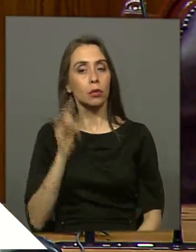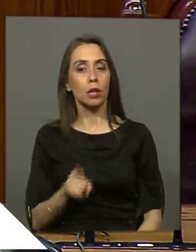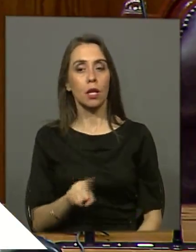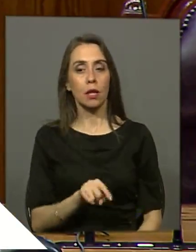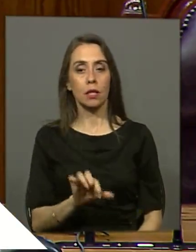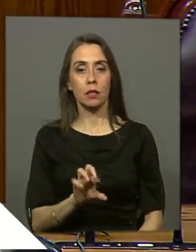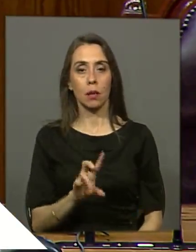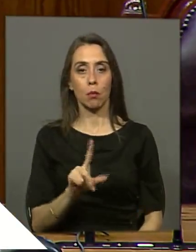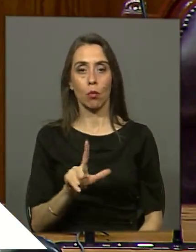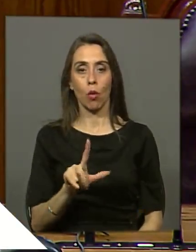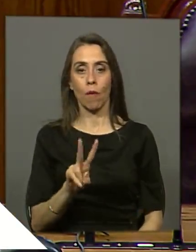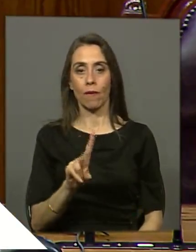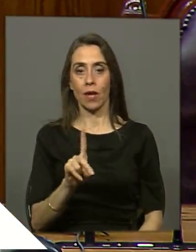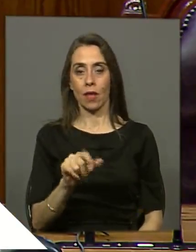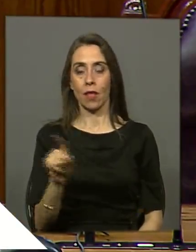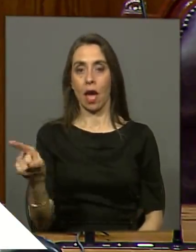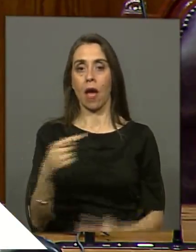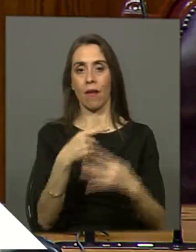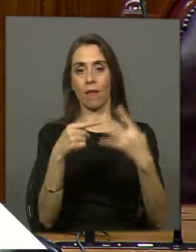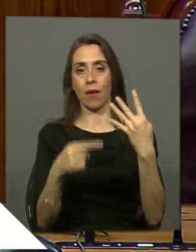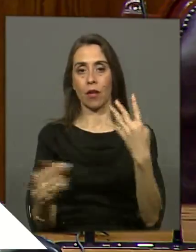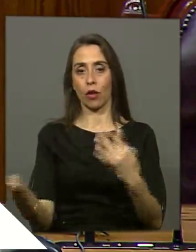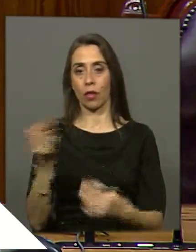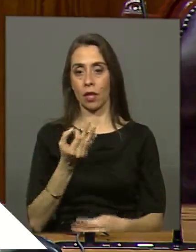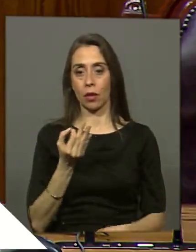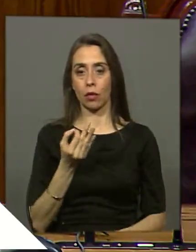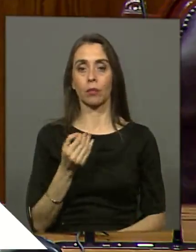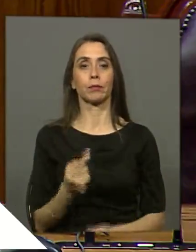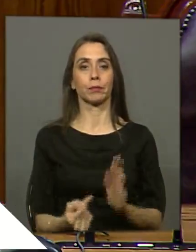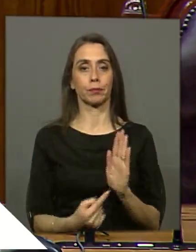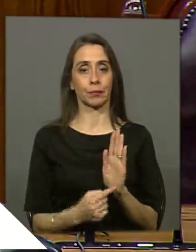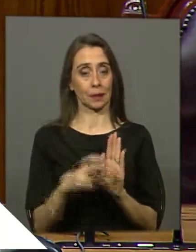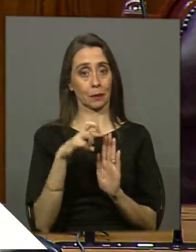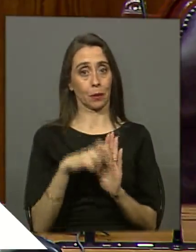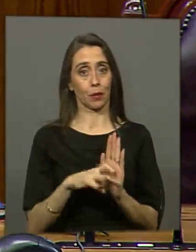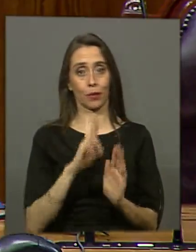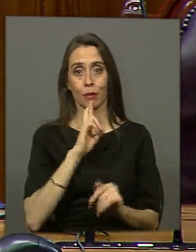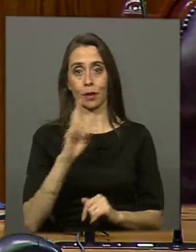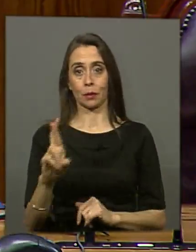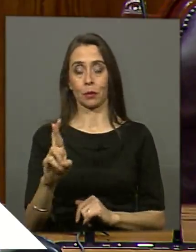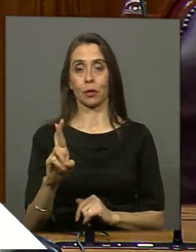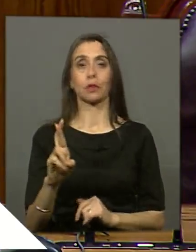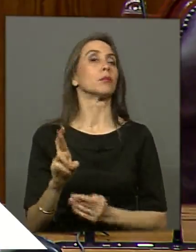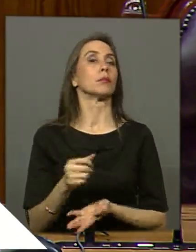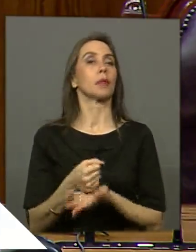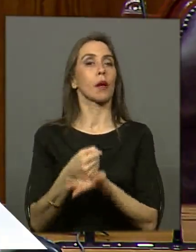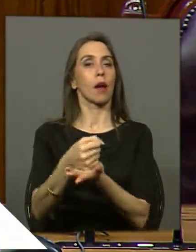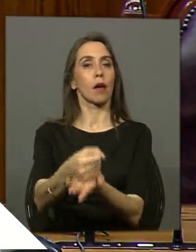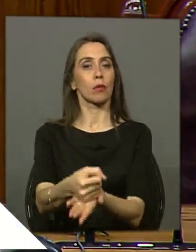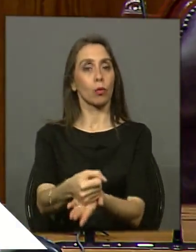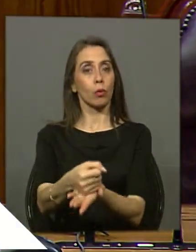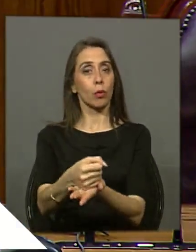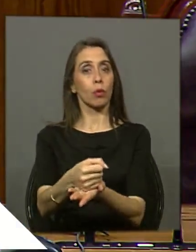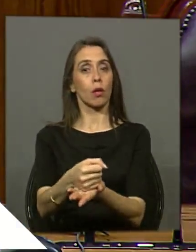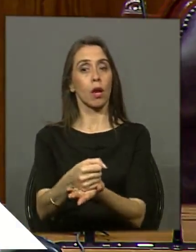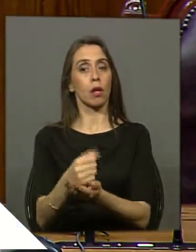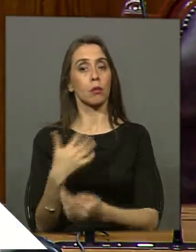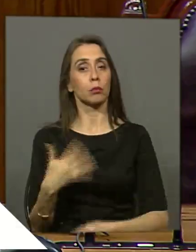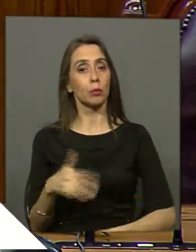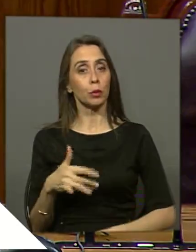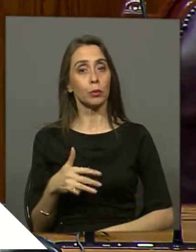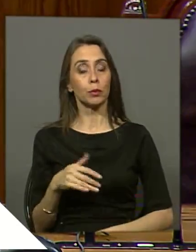cosas que ella dijo pero me gustaría simplemente decir que este proyecto ayuda de manera fundamental